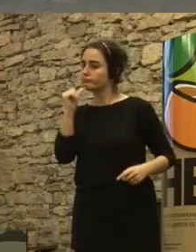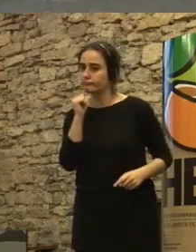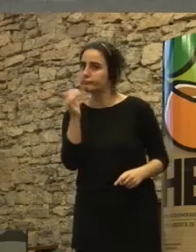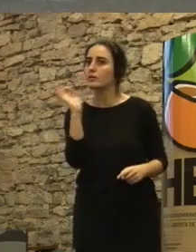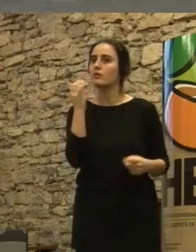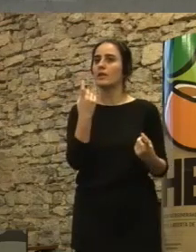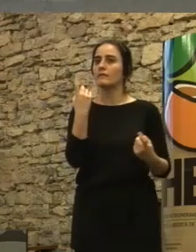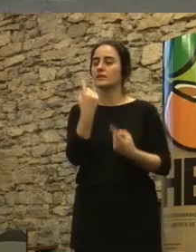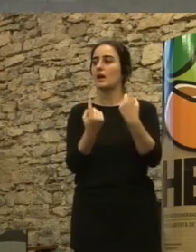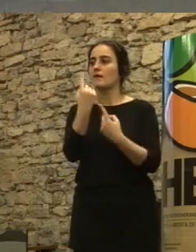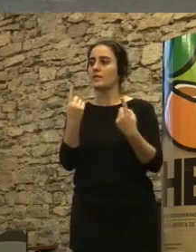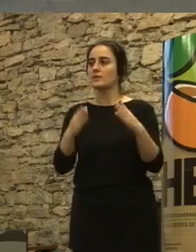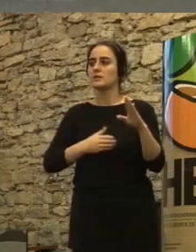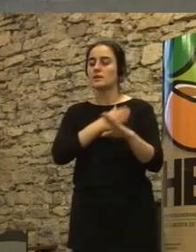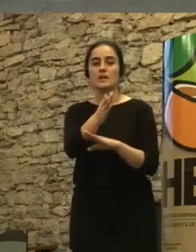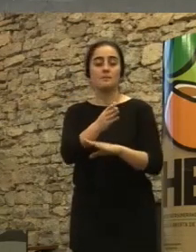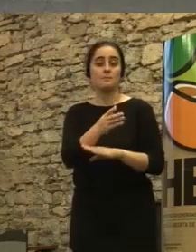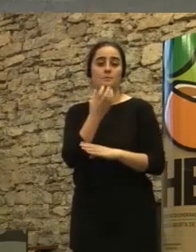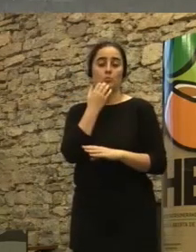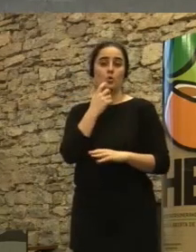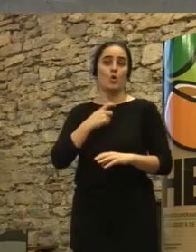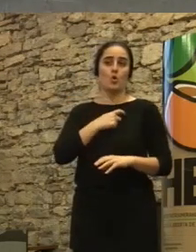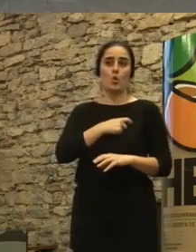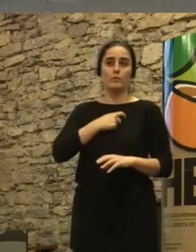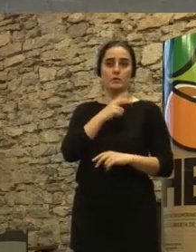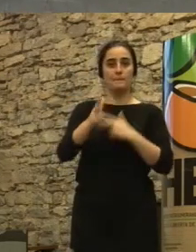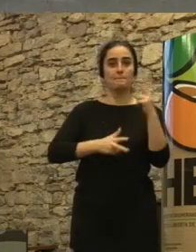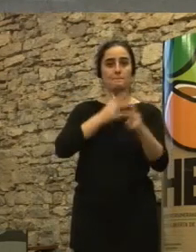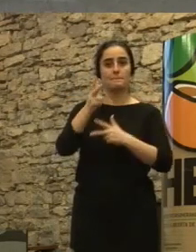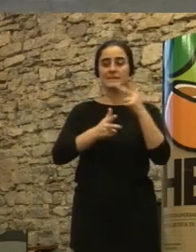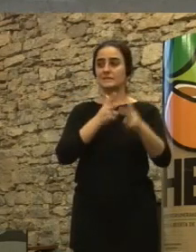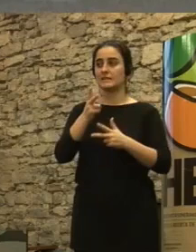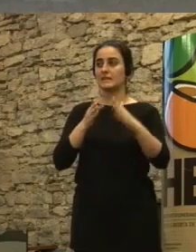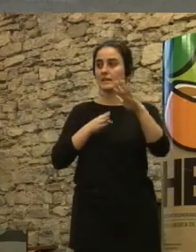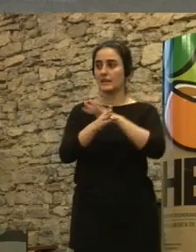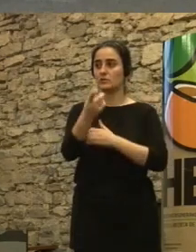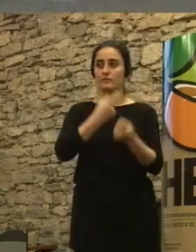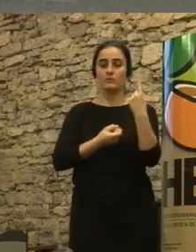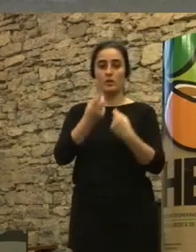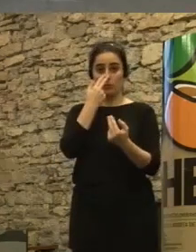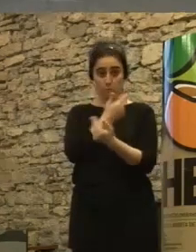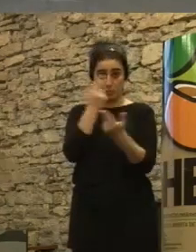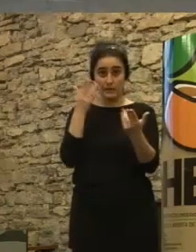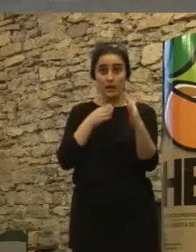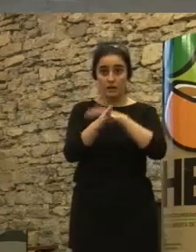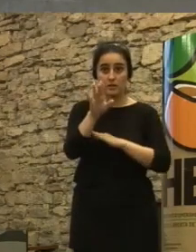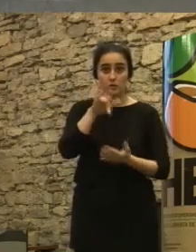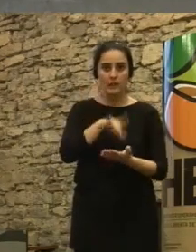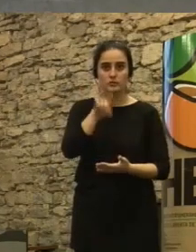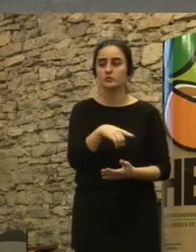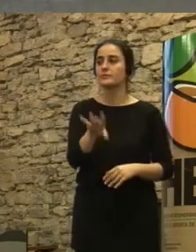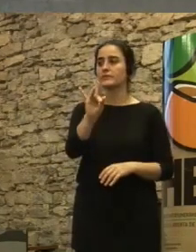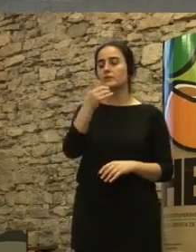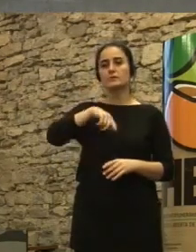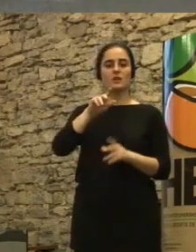tenido que ir alguna vez a la comisión, por ejemplo, vasca, de acceso a la información pública? Sí, hemos tenido